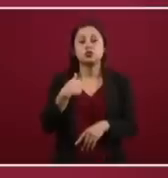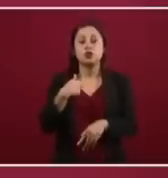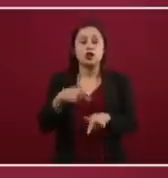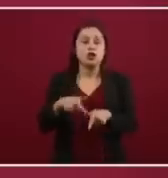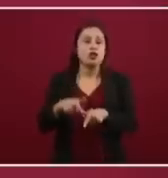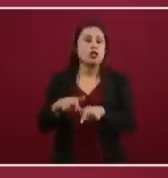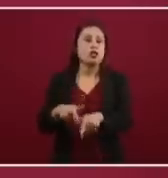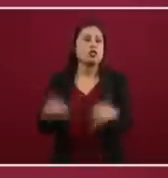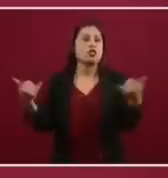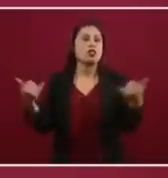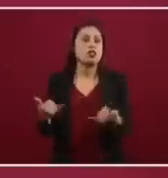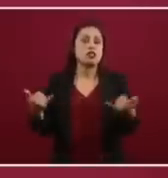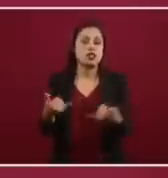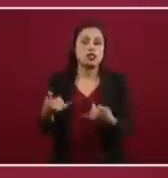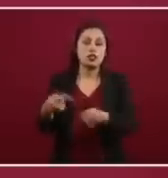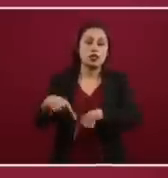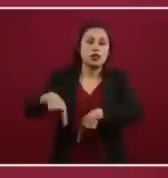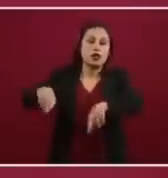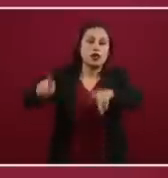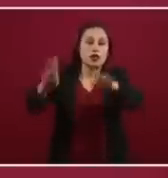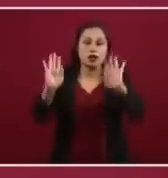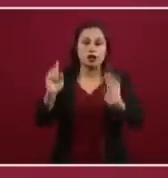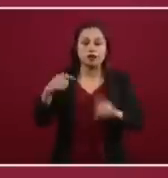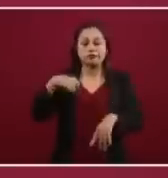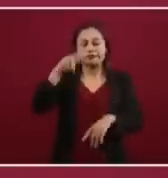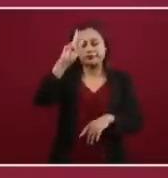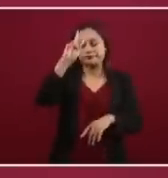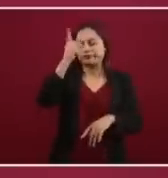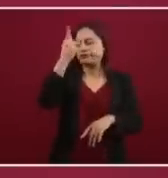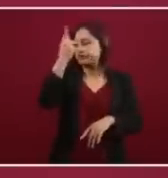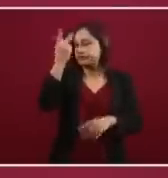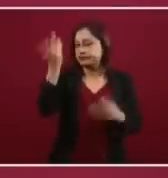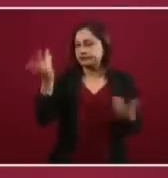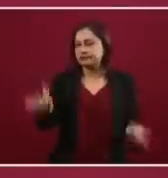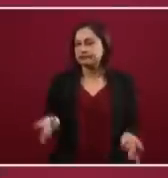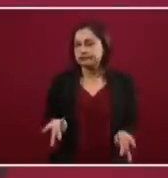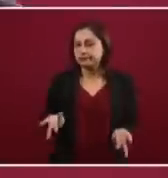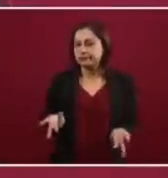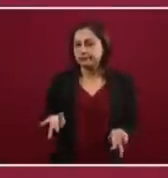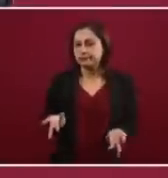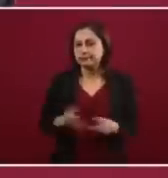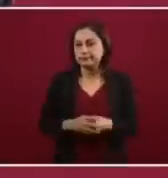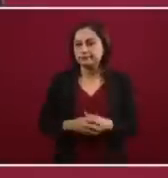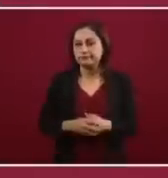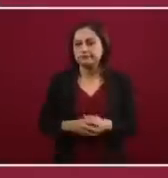El actuar de manera irracional, es decir,